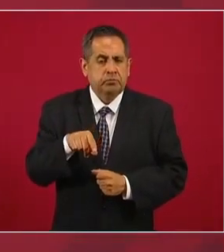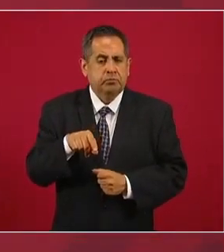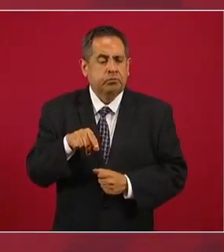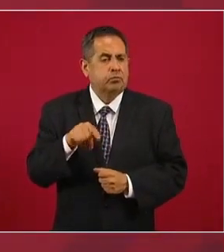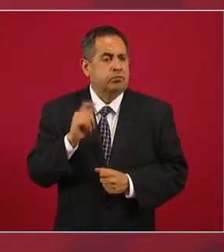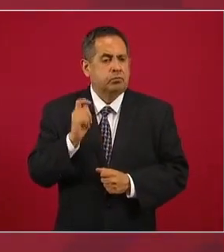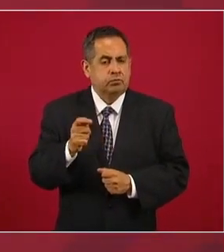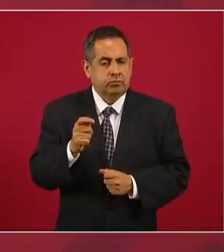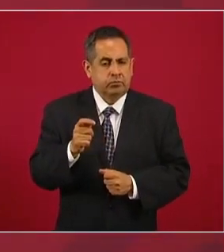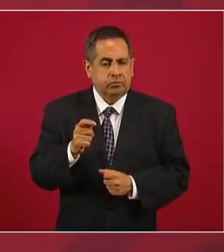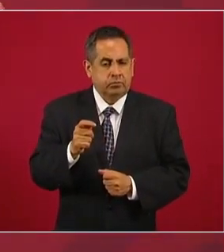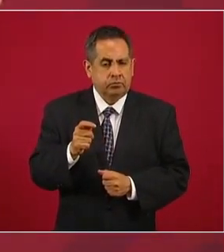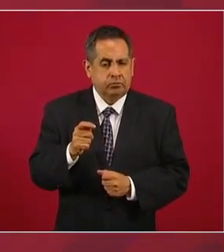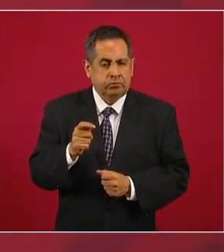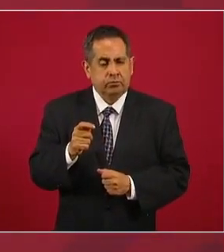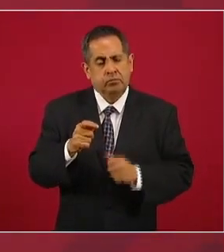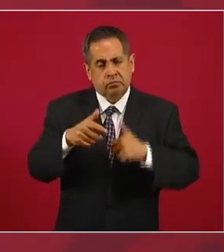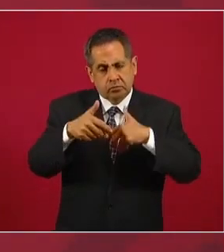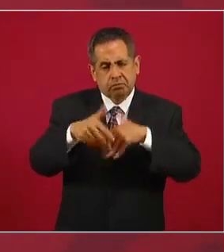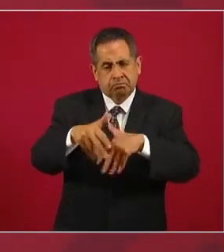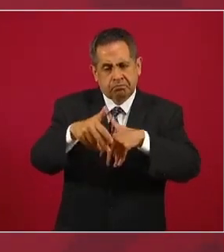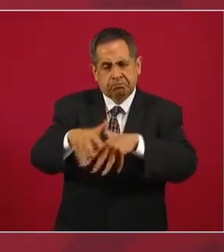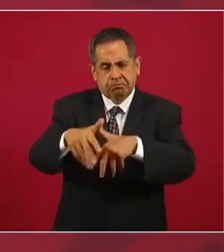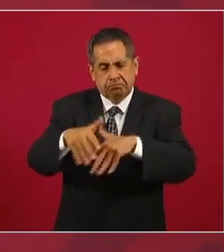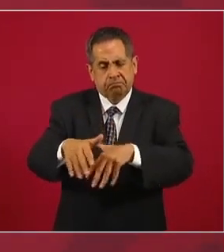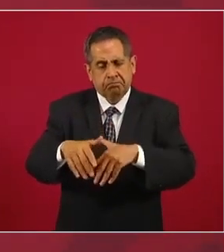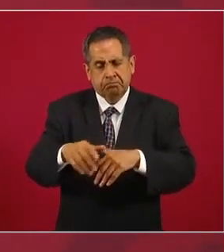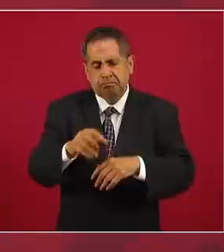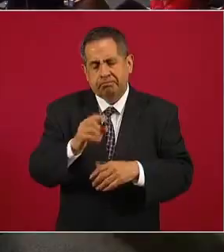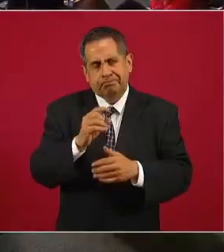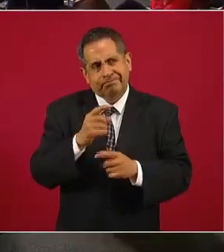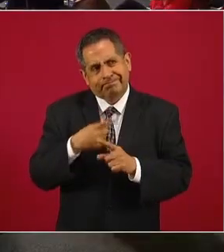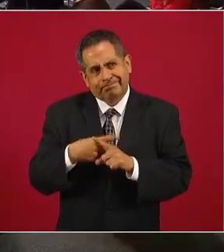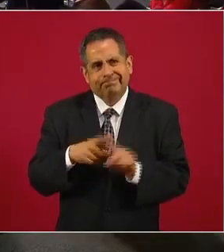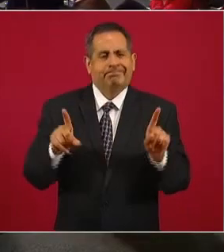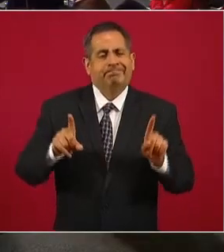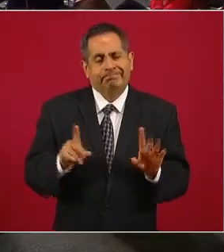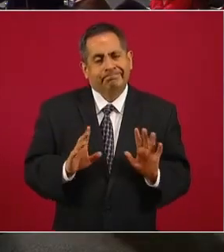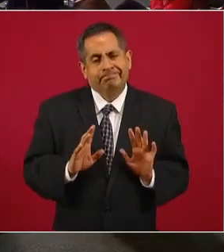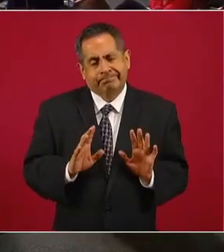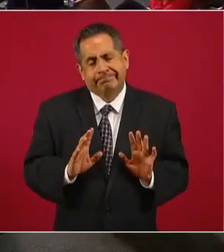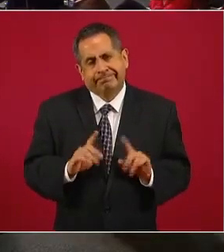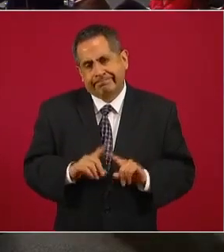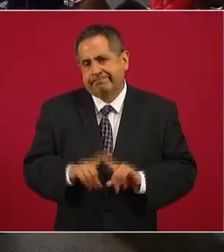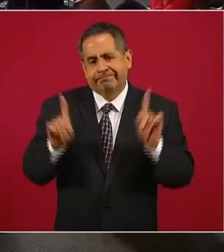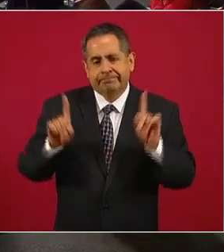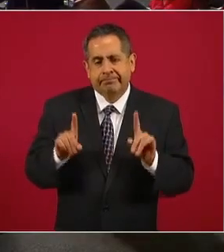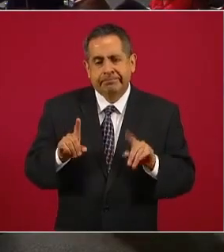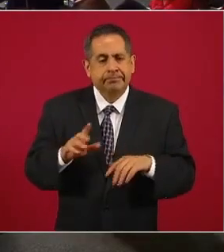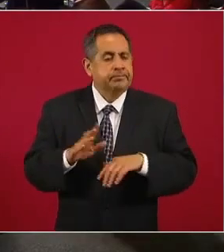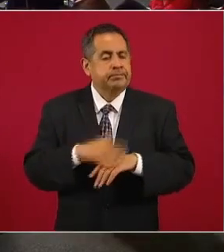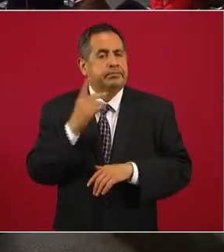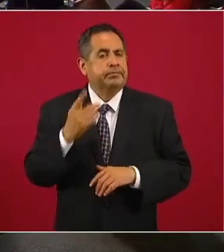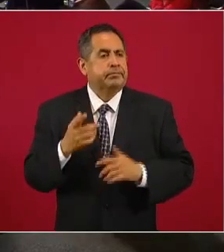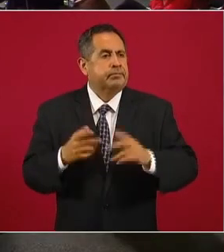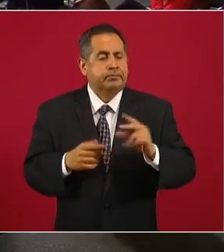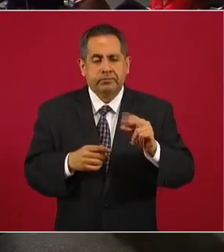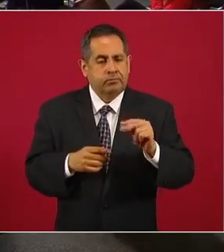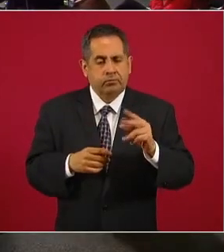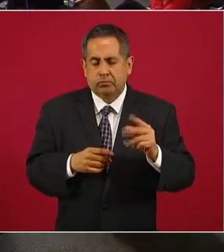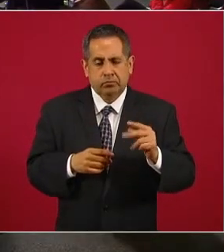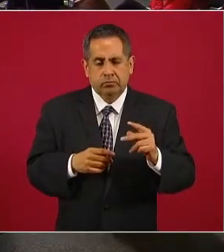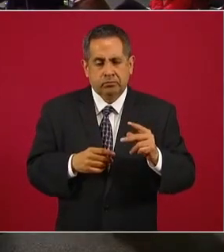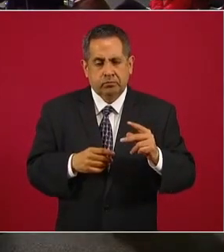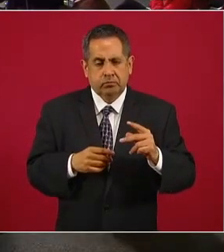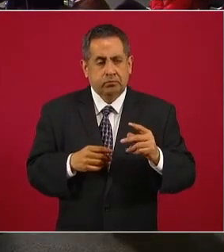es pues un desfile también muy peculiar, porque no van a